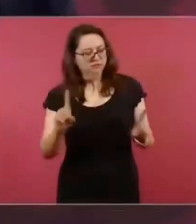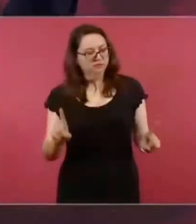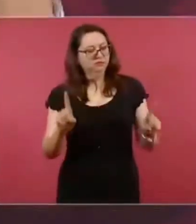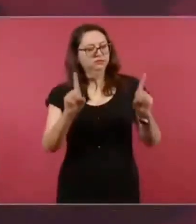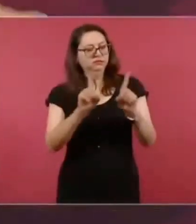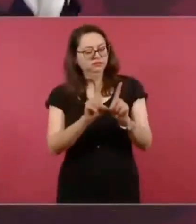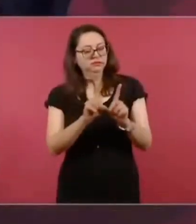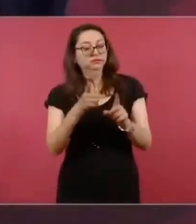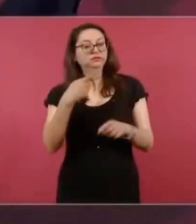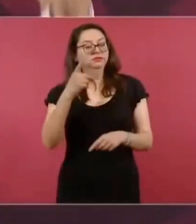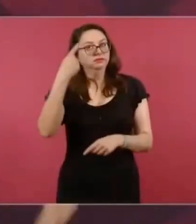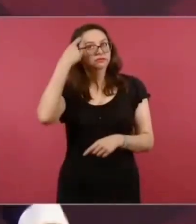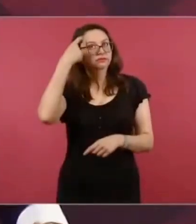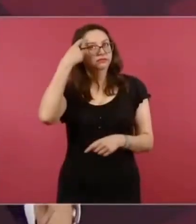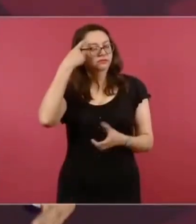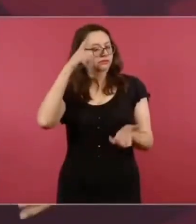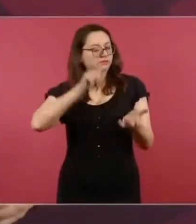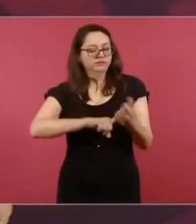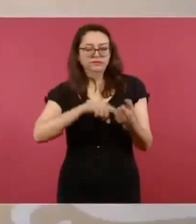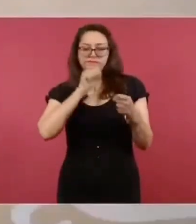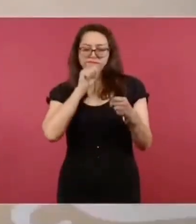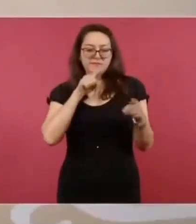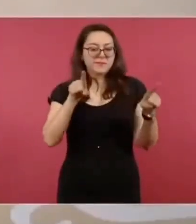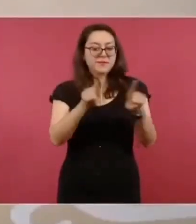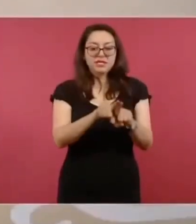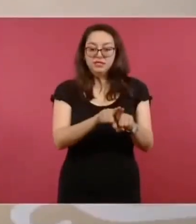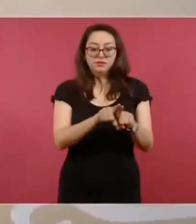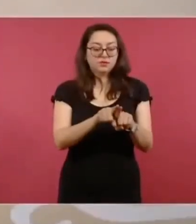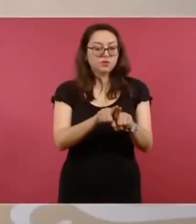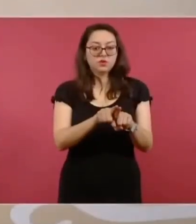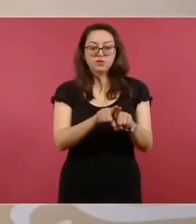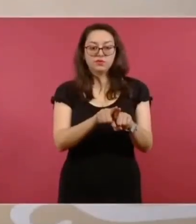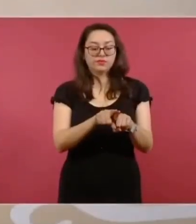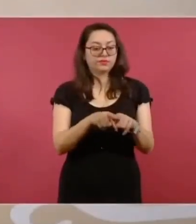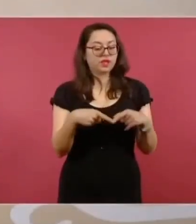mantuvo el salinismo como política,